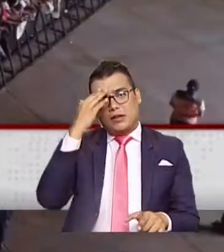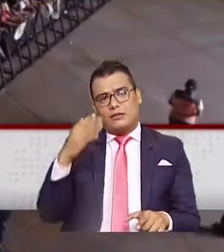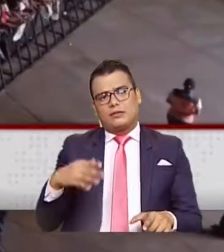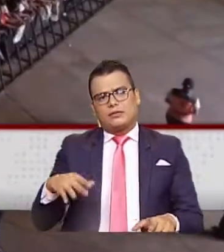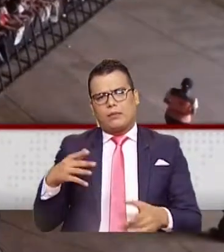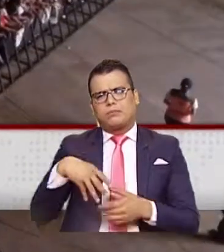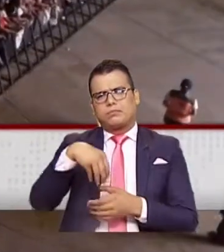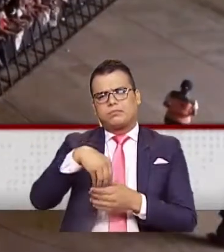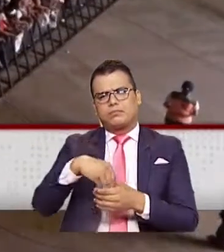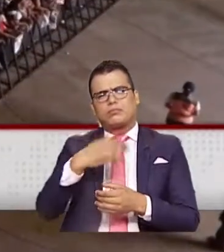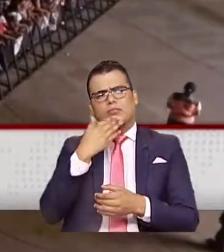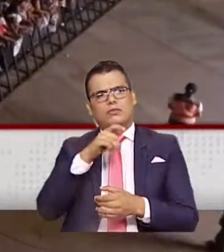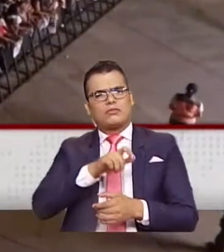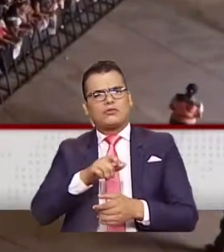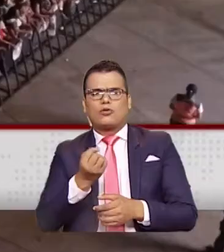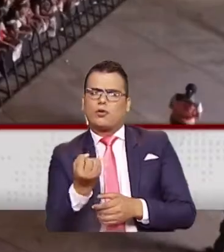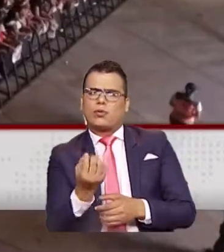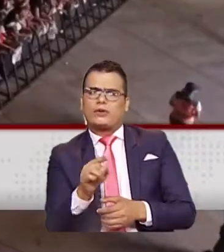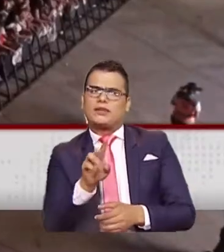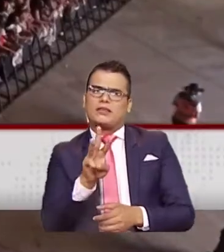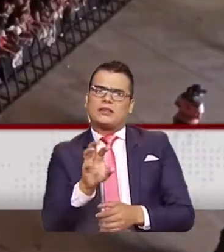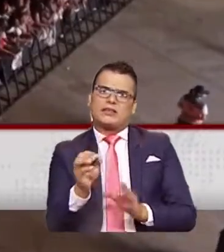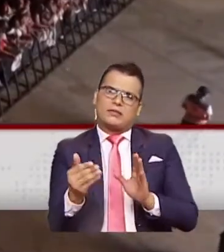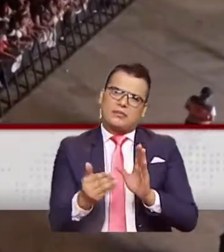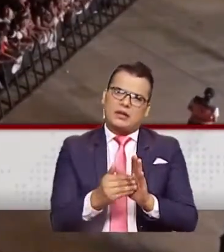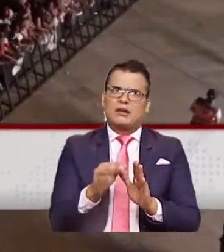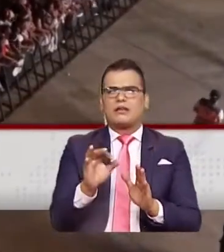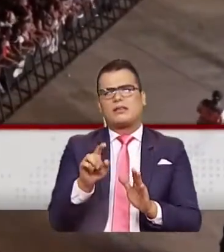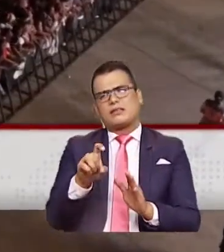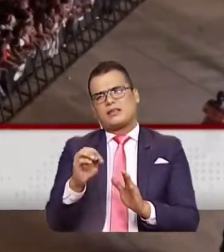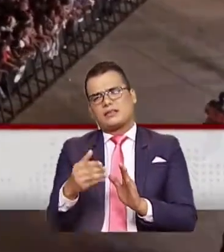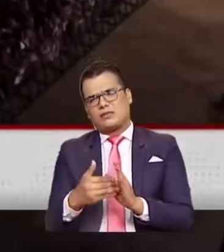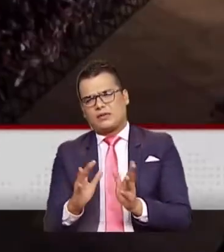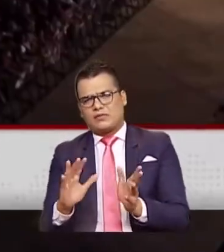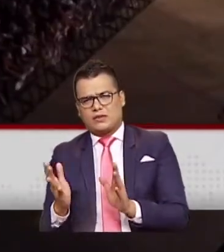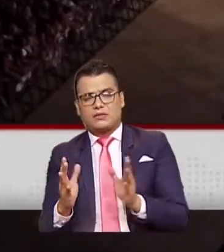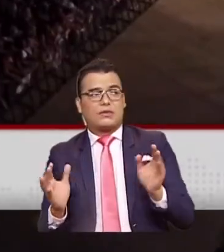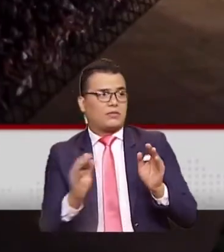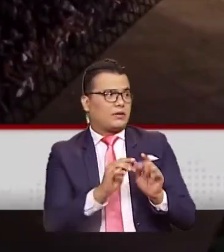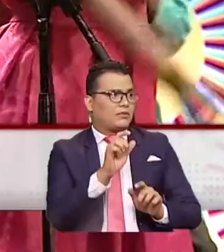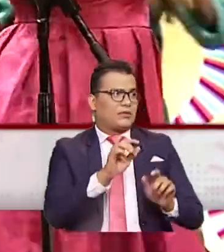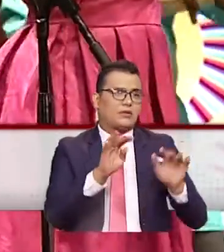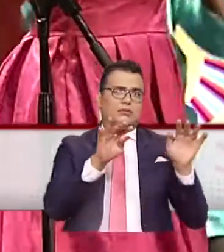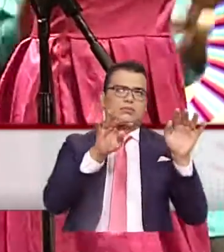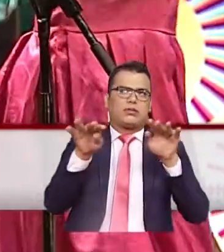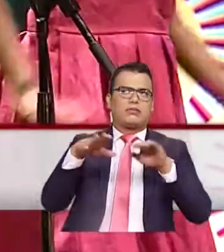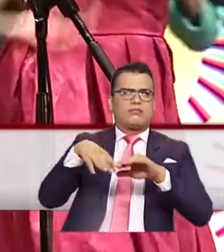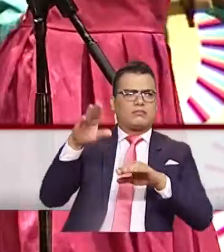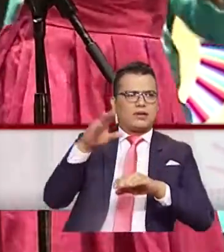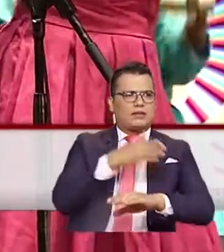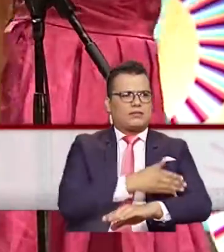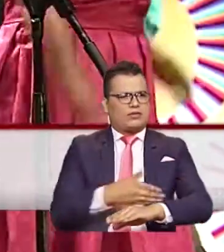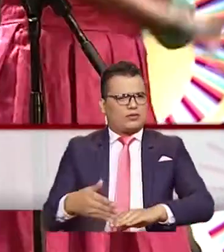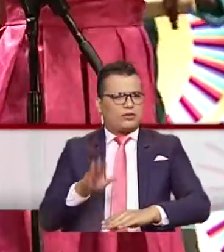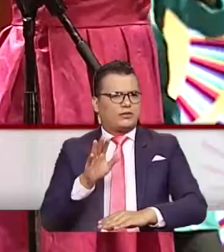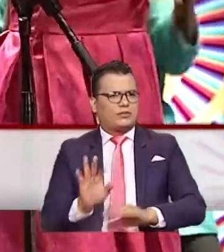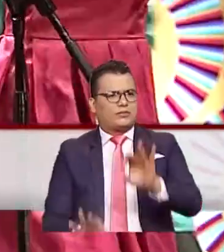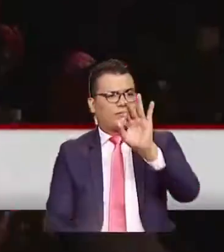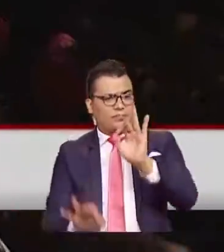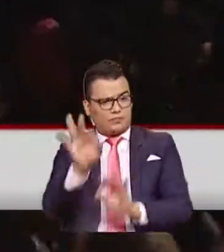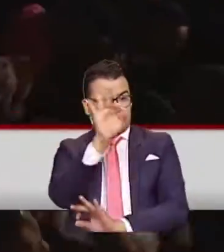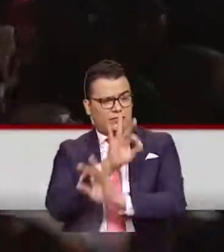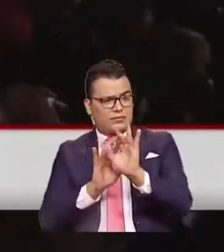entre unas 30.000 a 60 mil personas diarias y más todos los millones de personas que lo ven por la transmisión del canal regional de televisión telepacífico